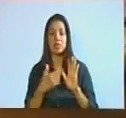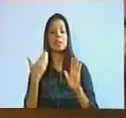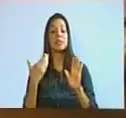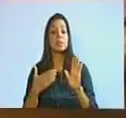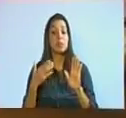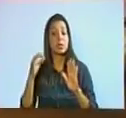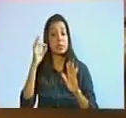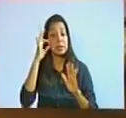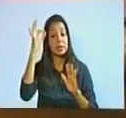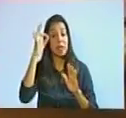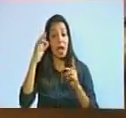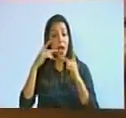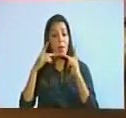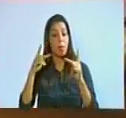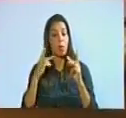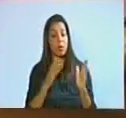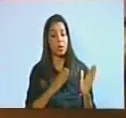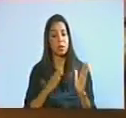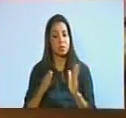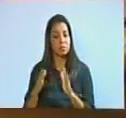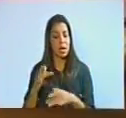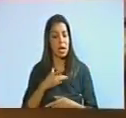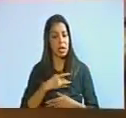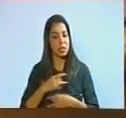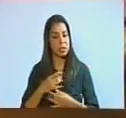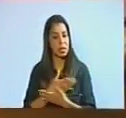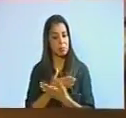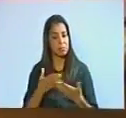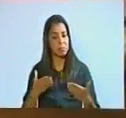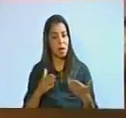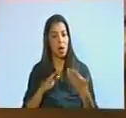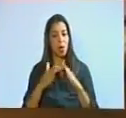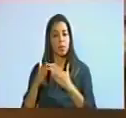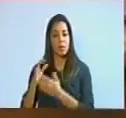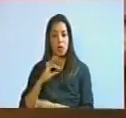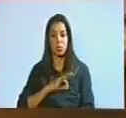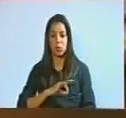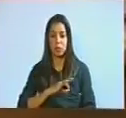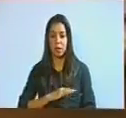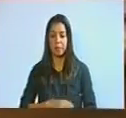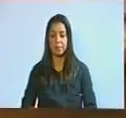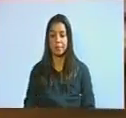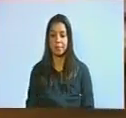orden público, interés general y social. Es todo.